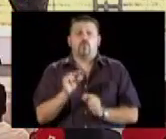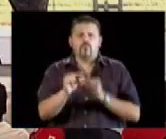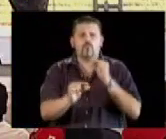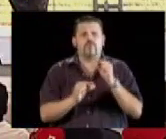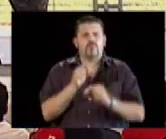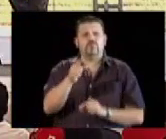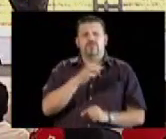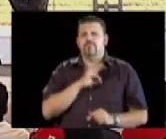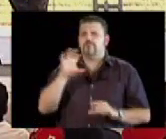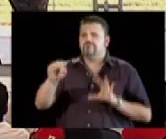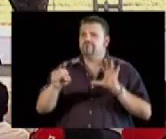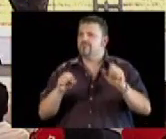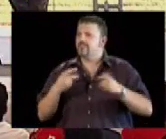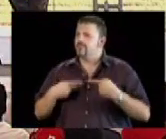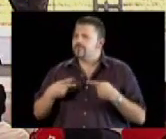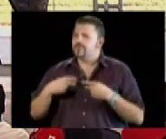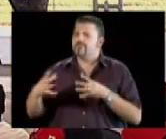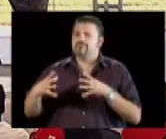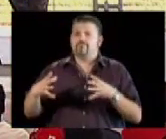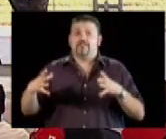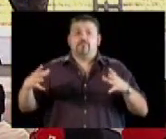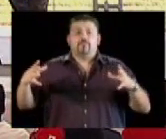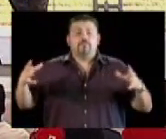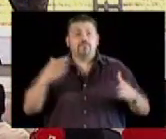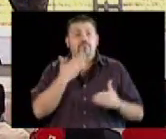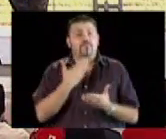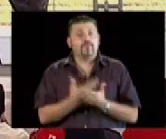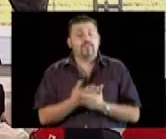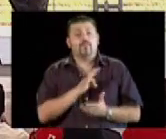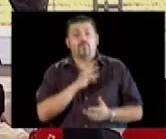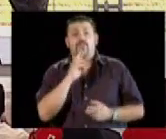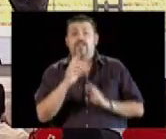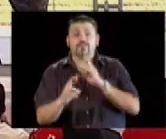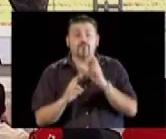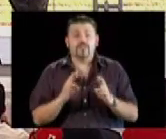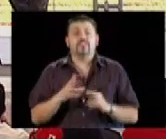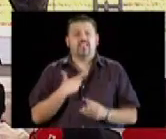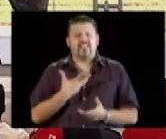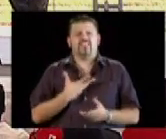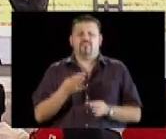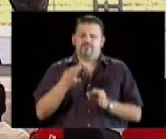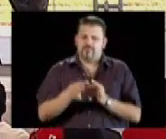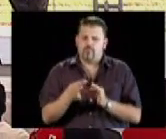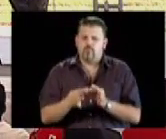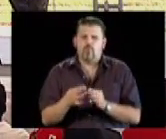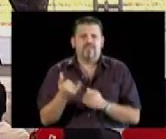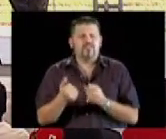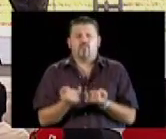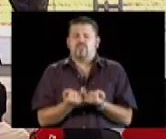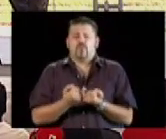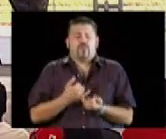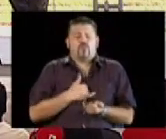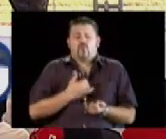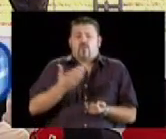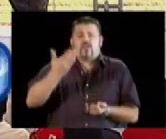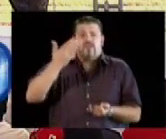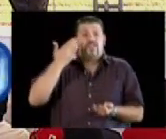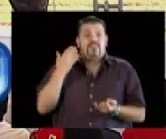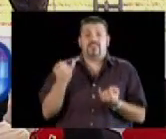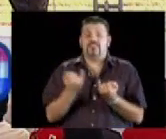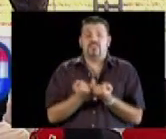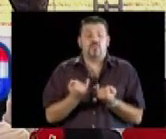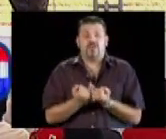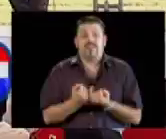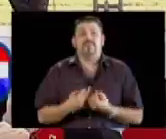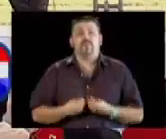metas. Y sí lo van a hacer con constancia y mucha disciplina. Así lo hice yo durante muchísimos años de mi